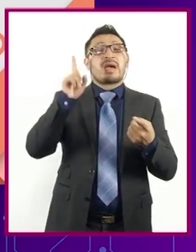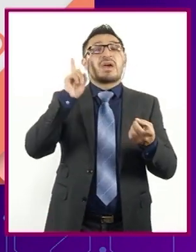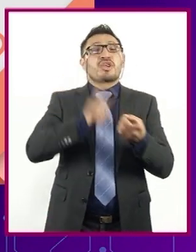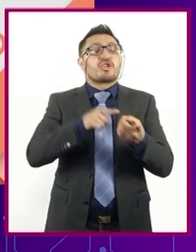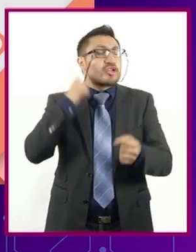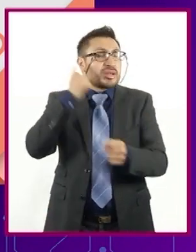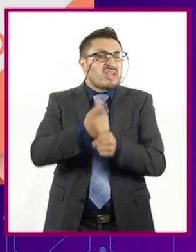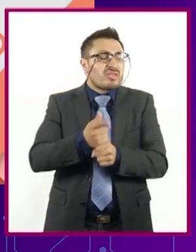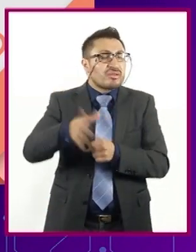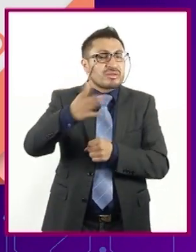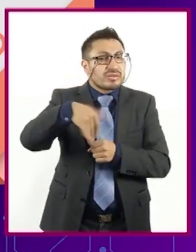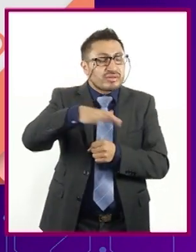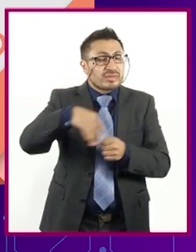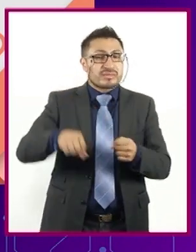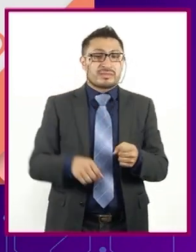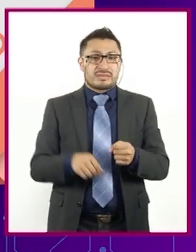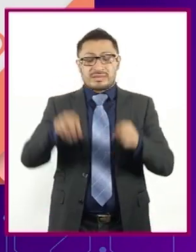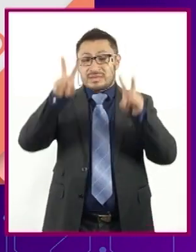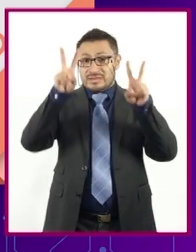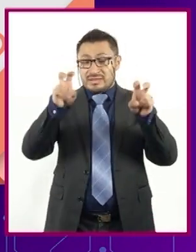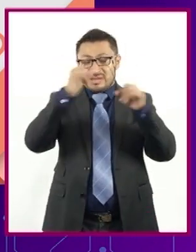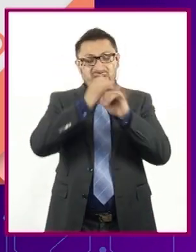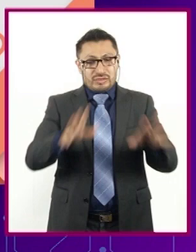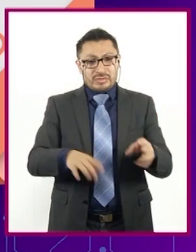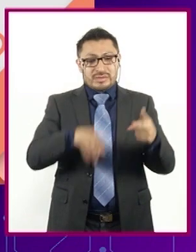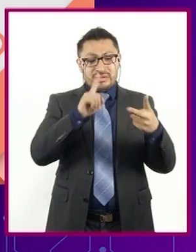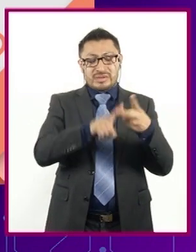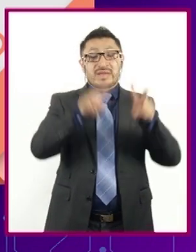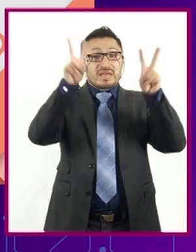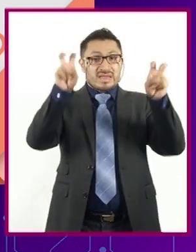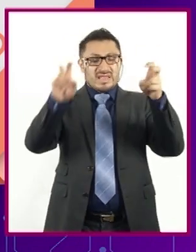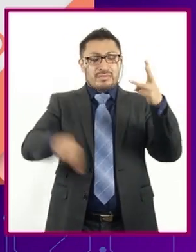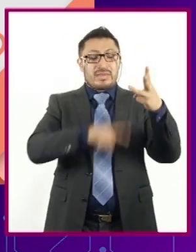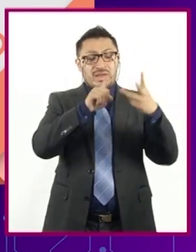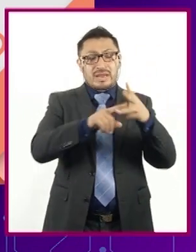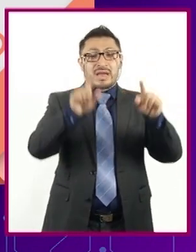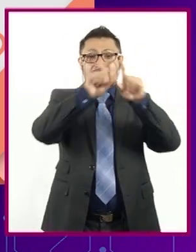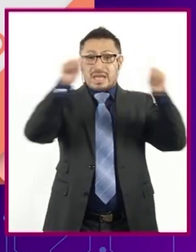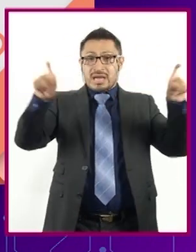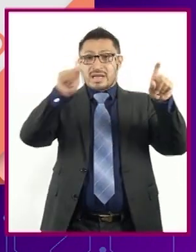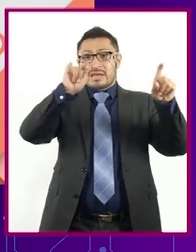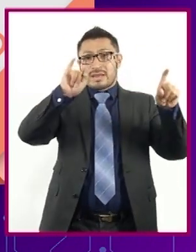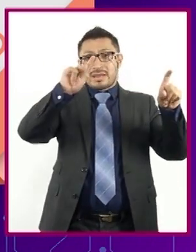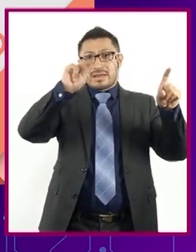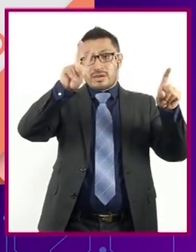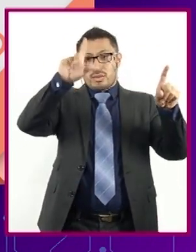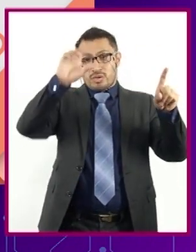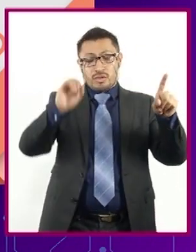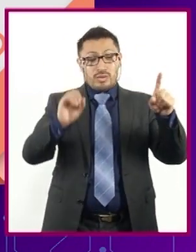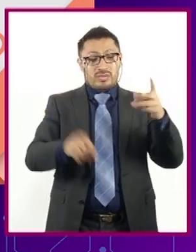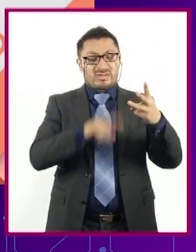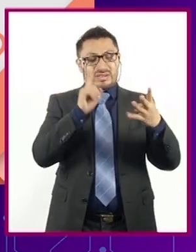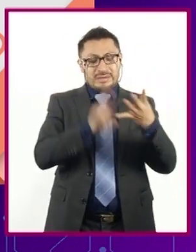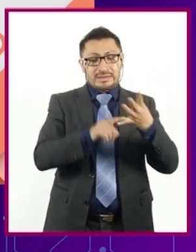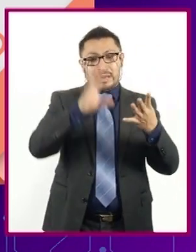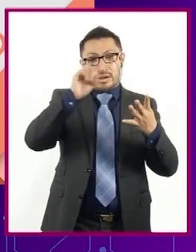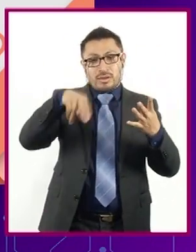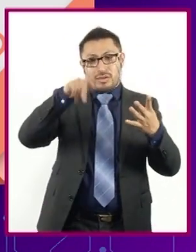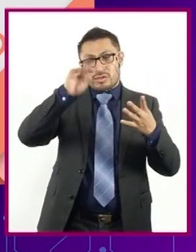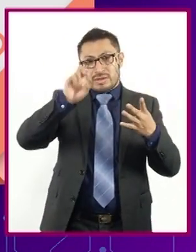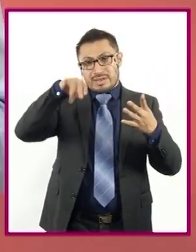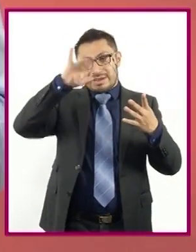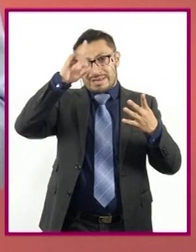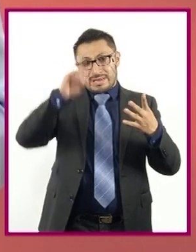información. Tema que trata la ficha. Título del texto consultado. Contenido. Con la